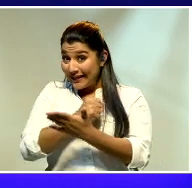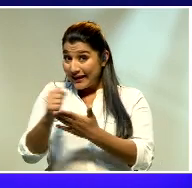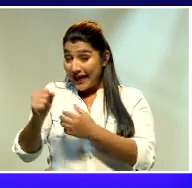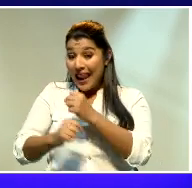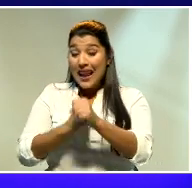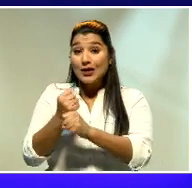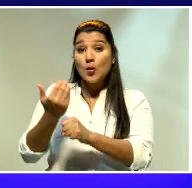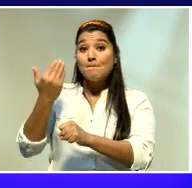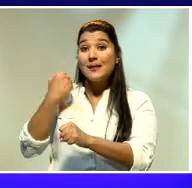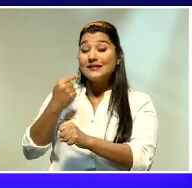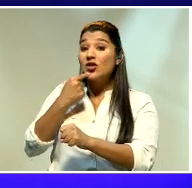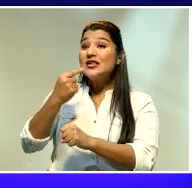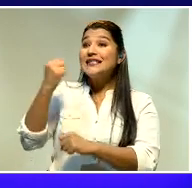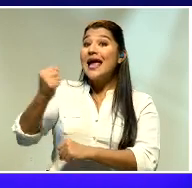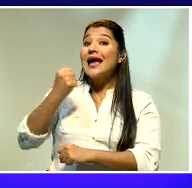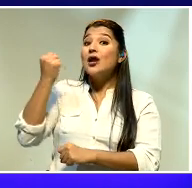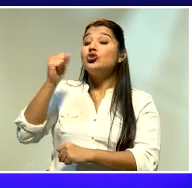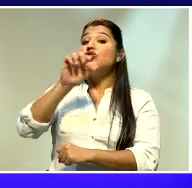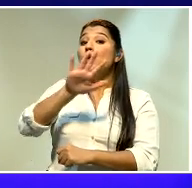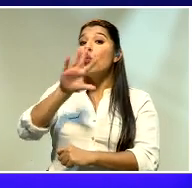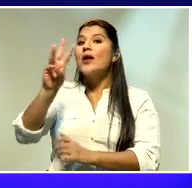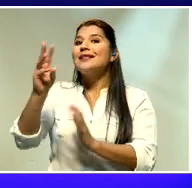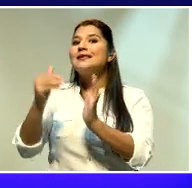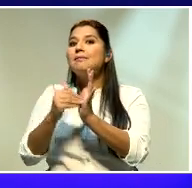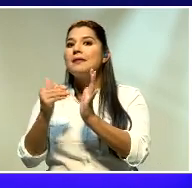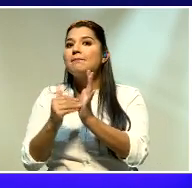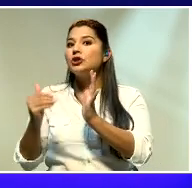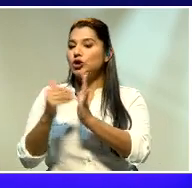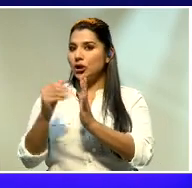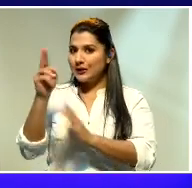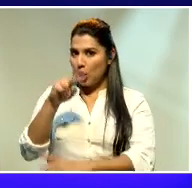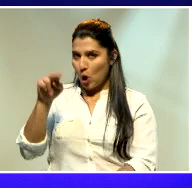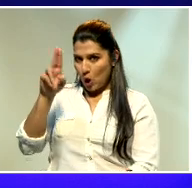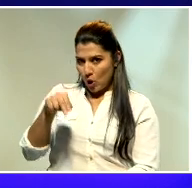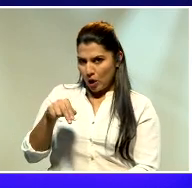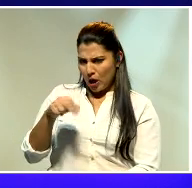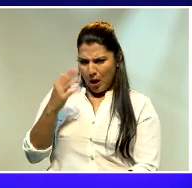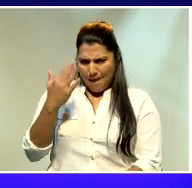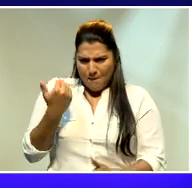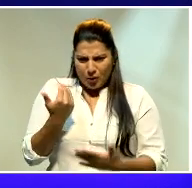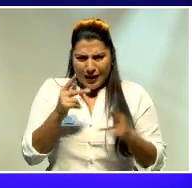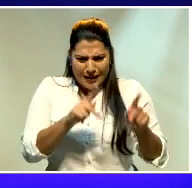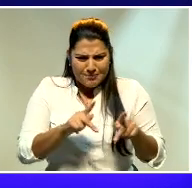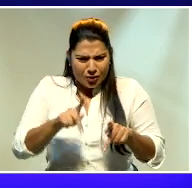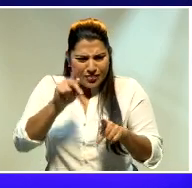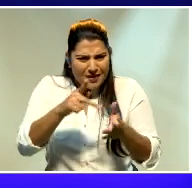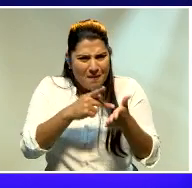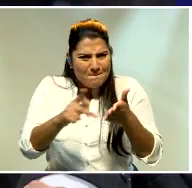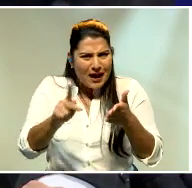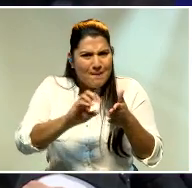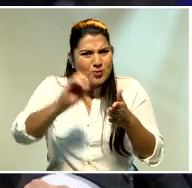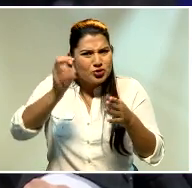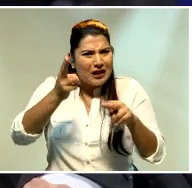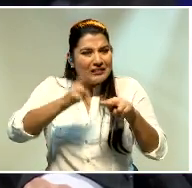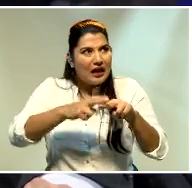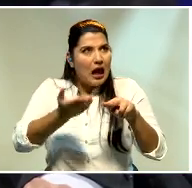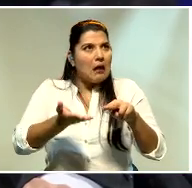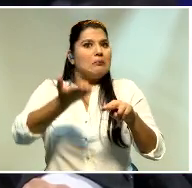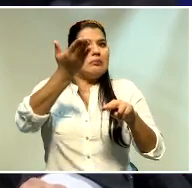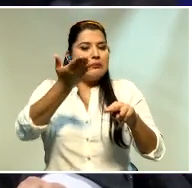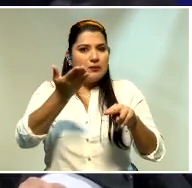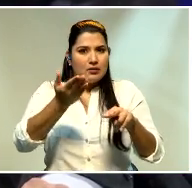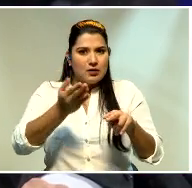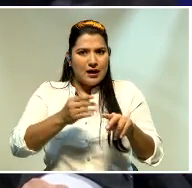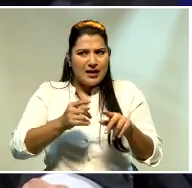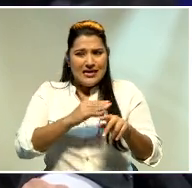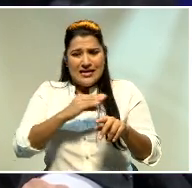año pasado reportó ganancias por 56.000 millones de colones. ¿Por qué la gente debe pagar tasas tan altas mientras el